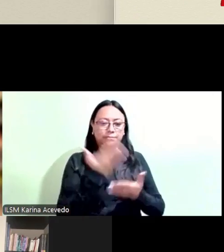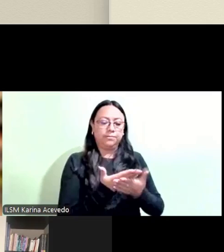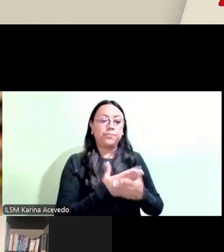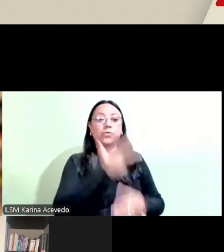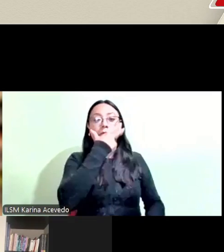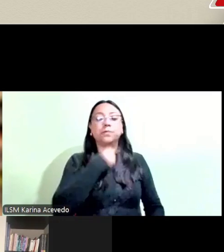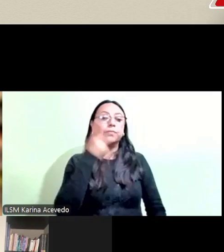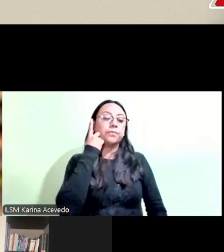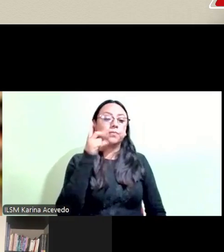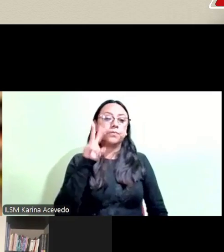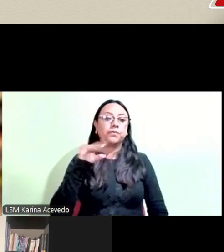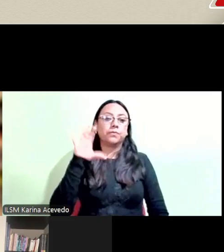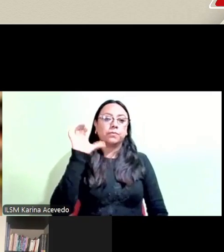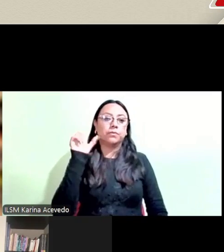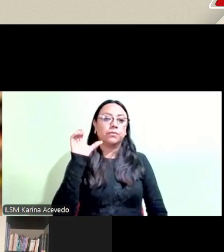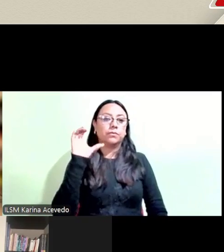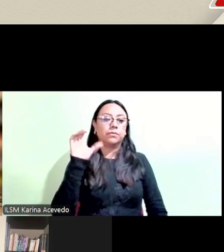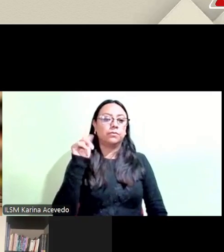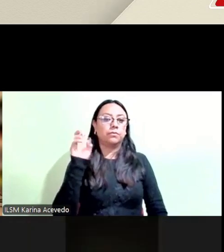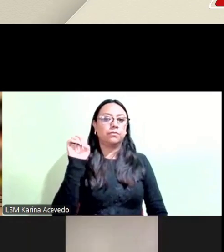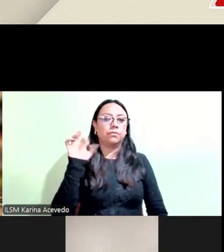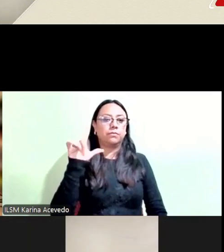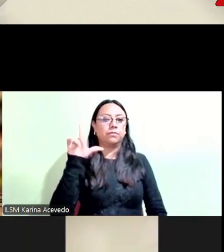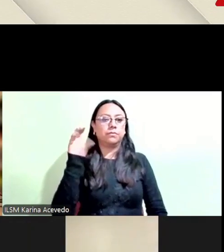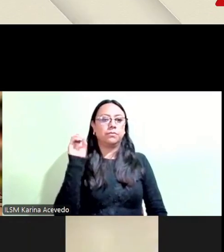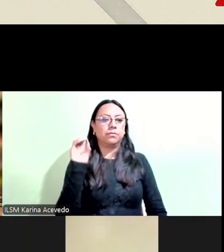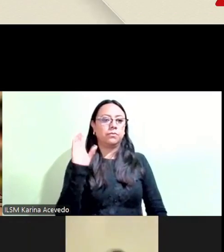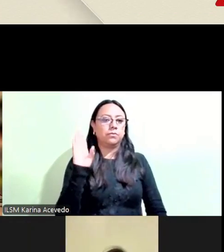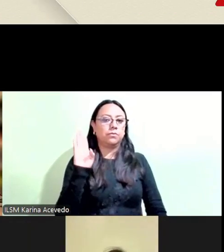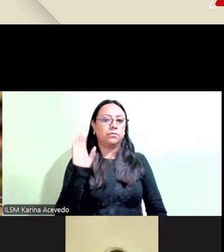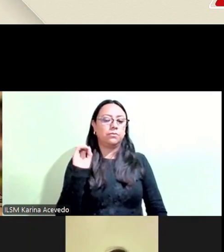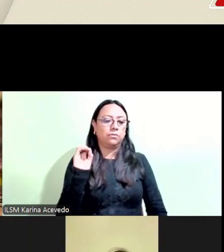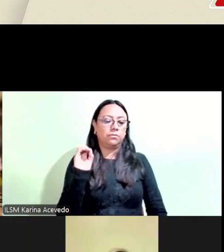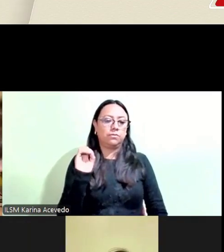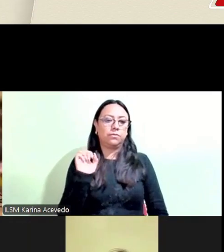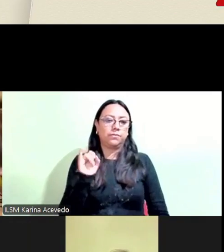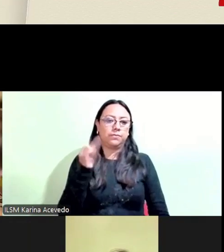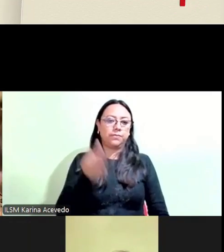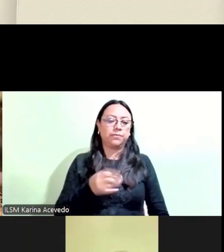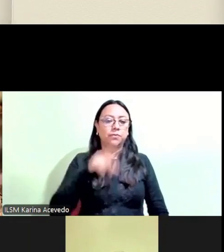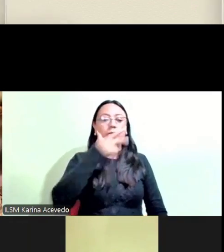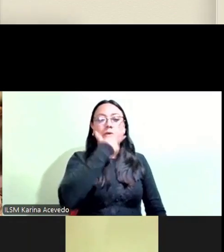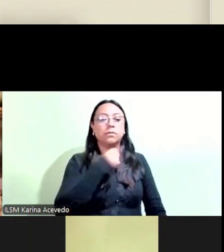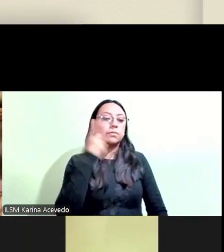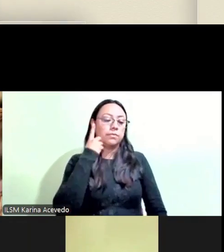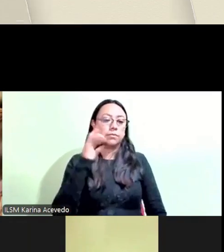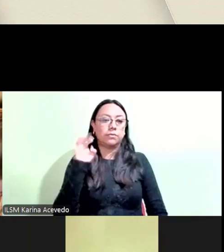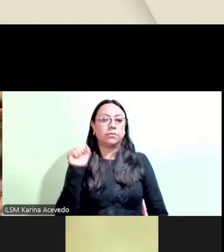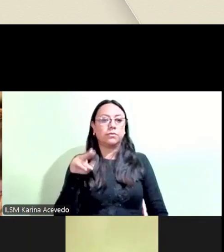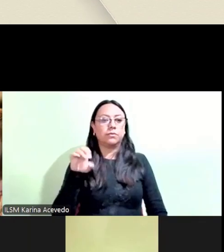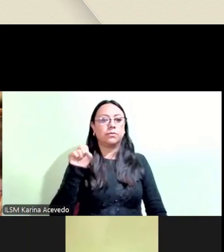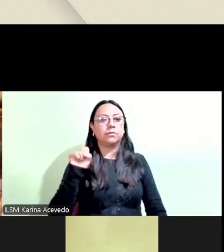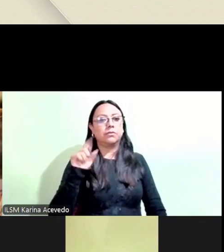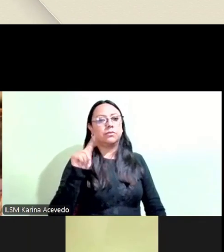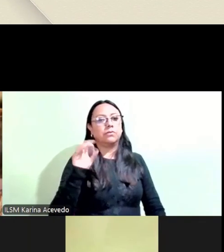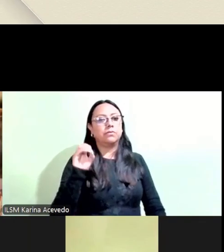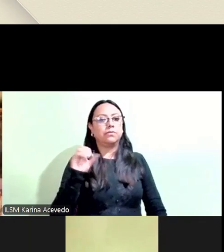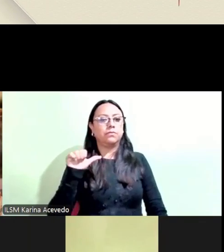Víctor Hugo Lobo Román. Víctor Hugo Lobo, a favor. Gracias, diputado. Diputado Ernesto Alarcón